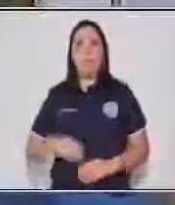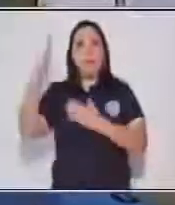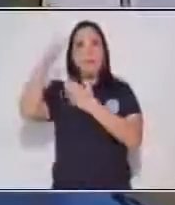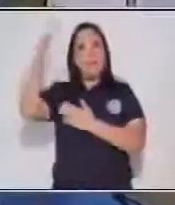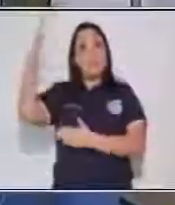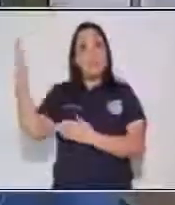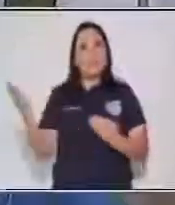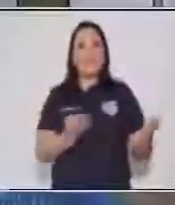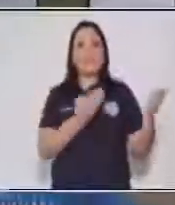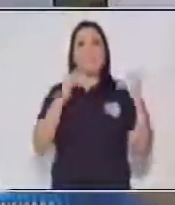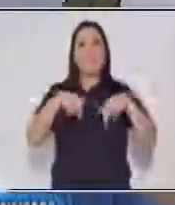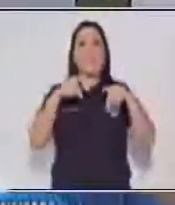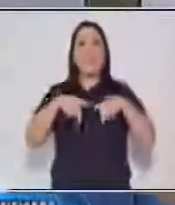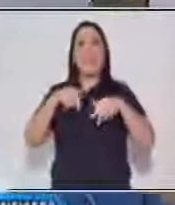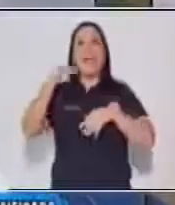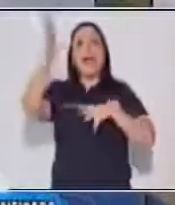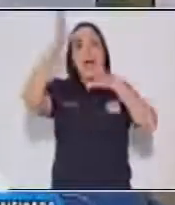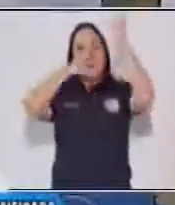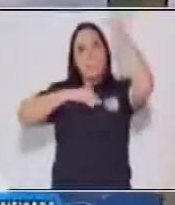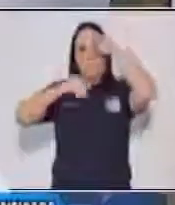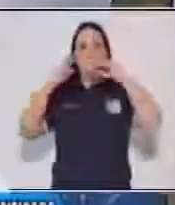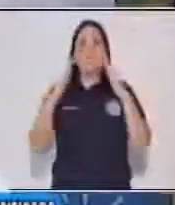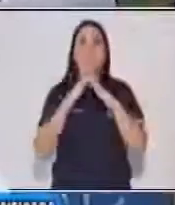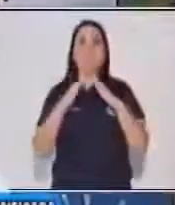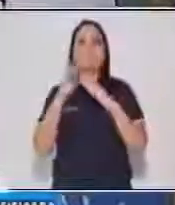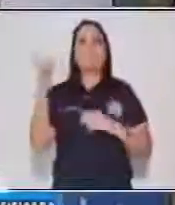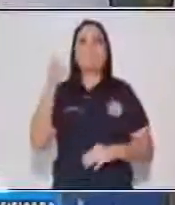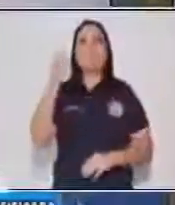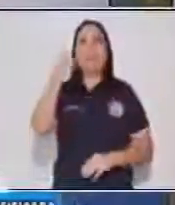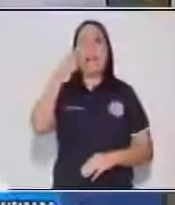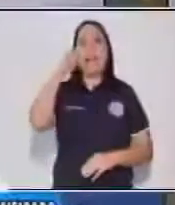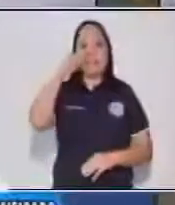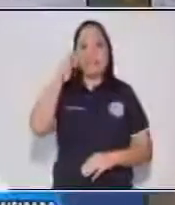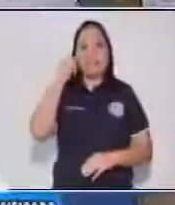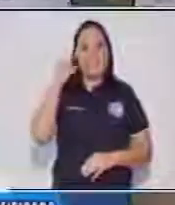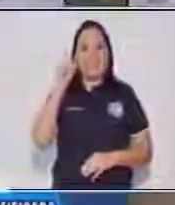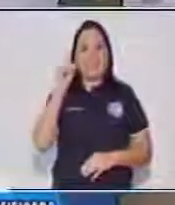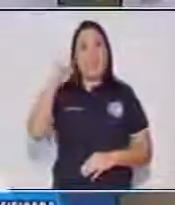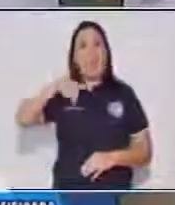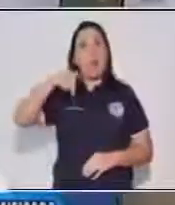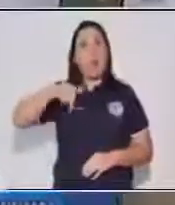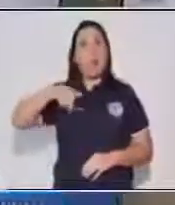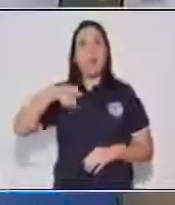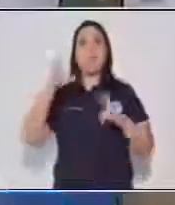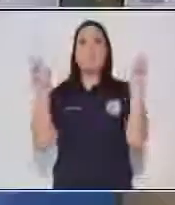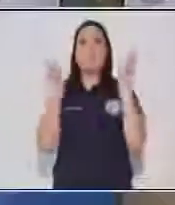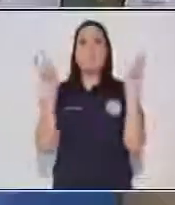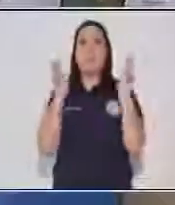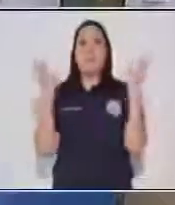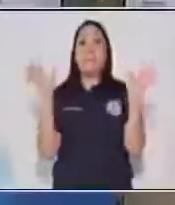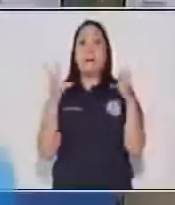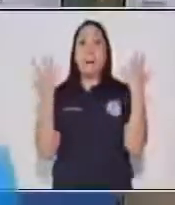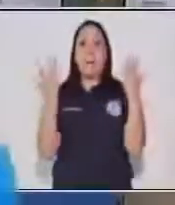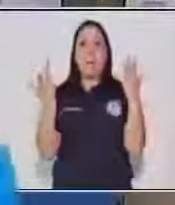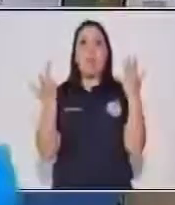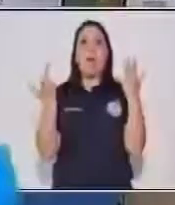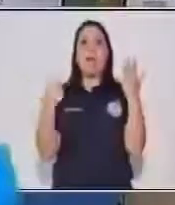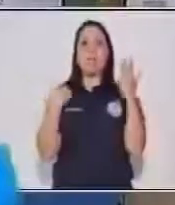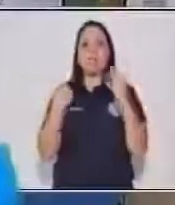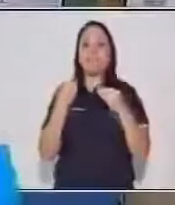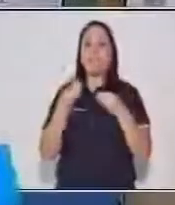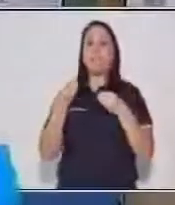Bienvenidos a este espacio educativo Aprendo en Casa. Soy Astrid López y en esta oportunidad desarrollaré el tema de la exposición